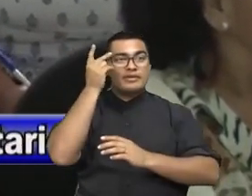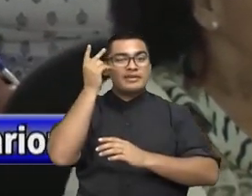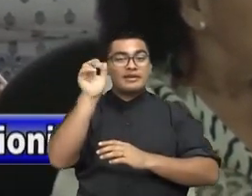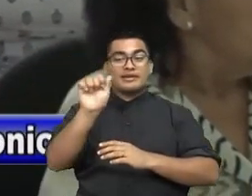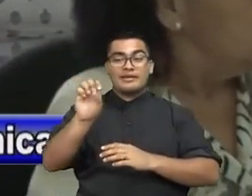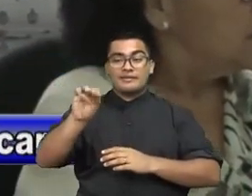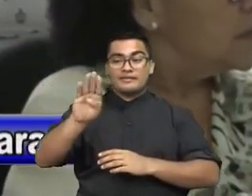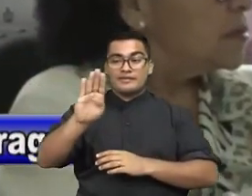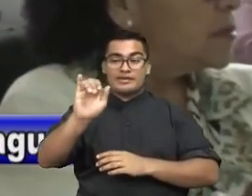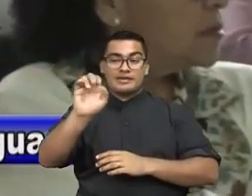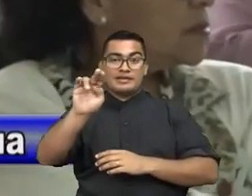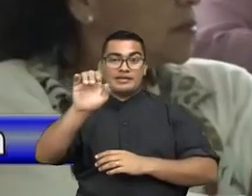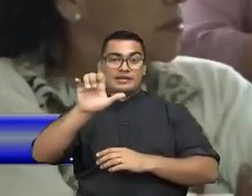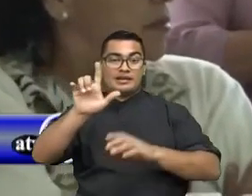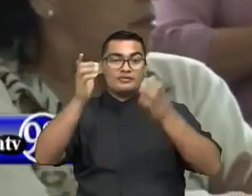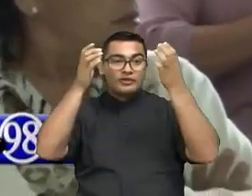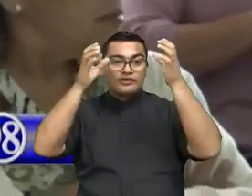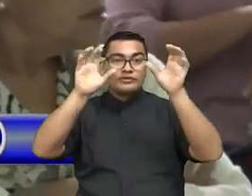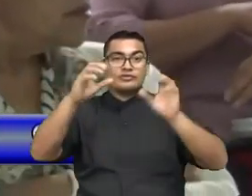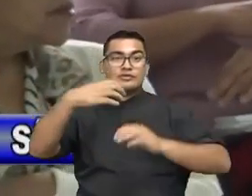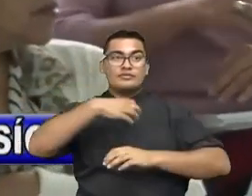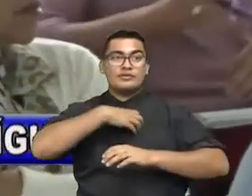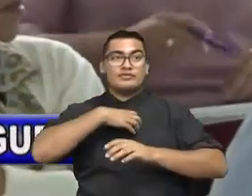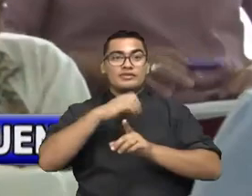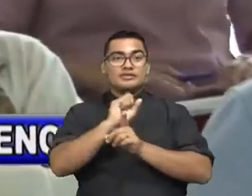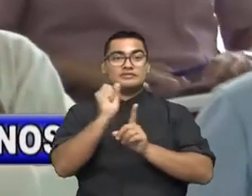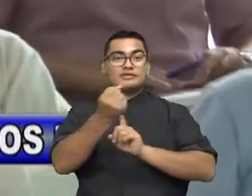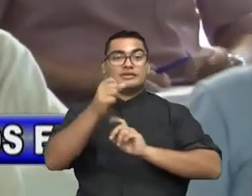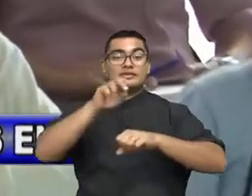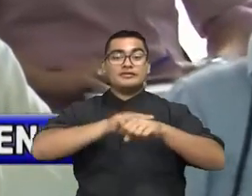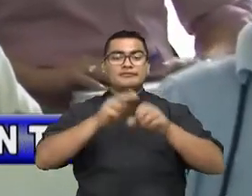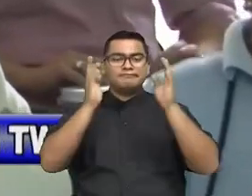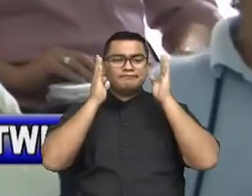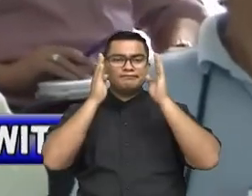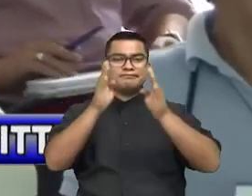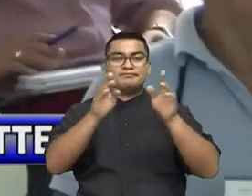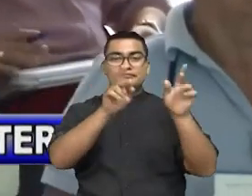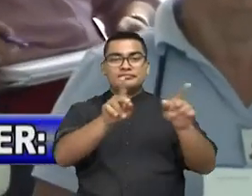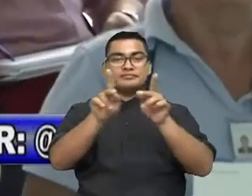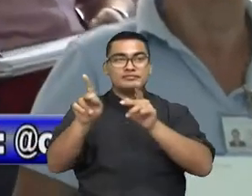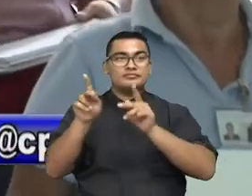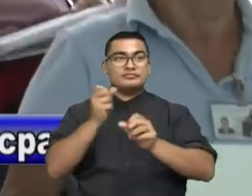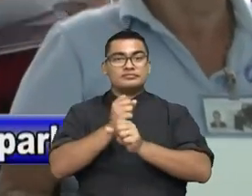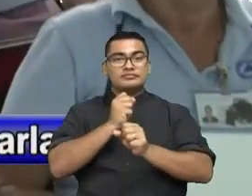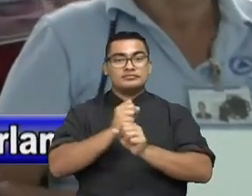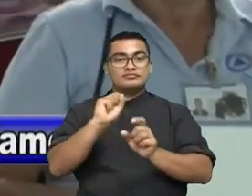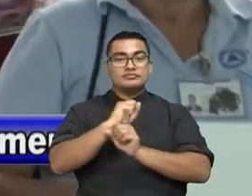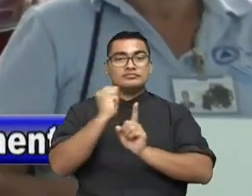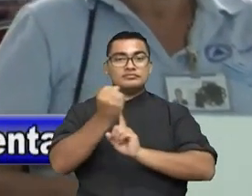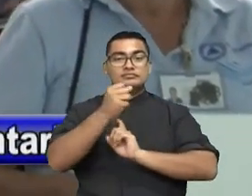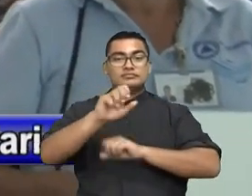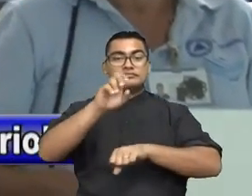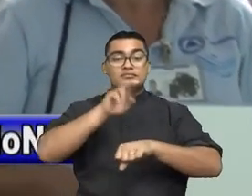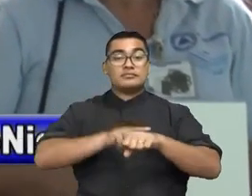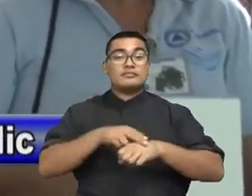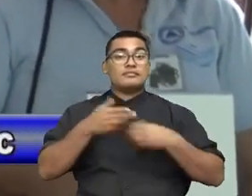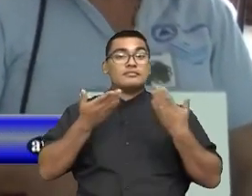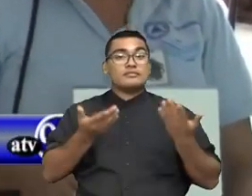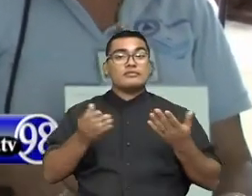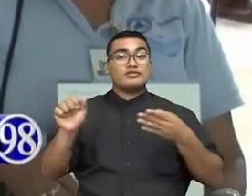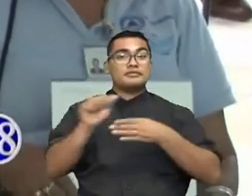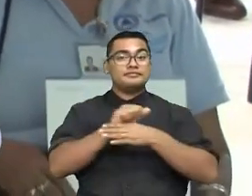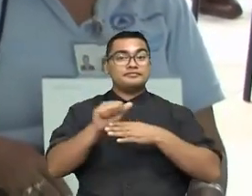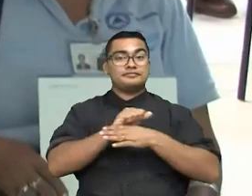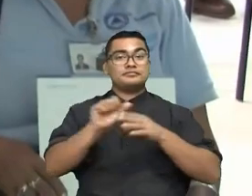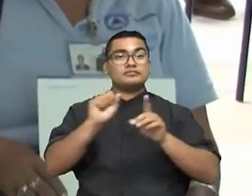de interculturalidad de la institución, dirigido a los funcionarios y trabajadores del complejo legislativo para su implementación en este